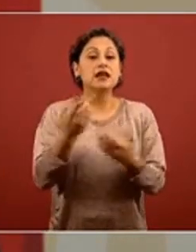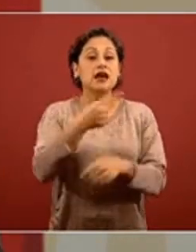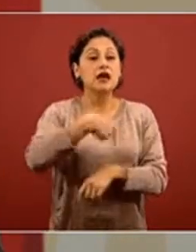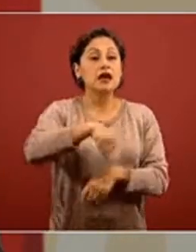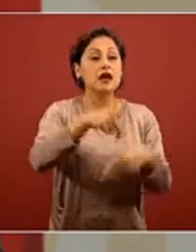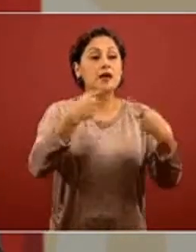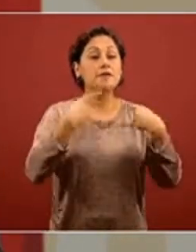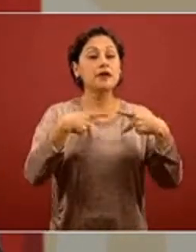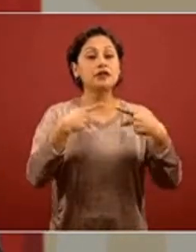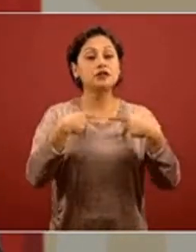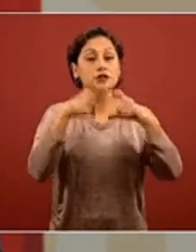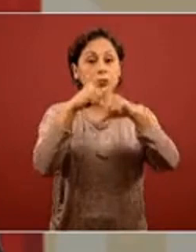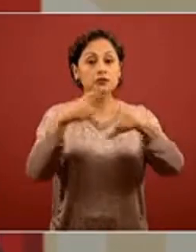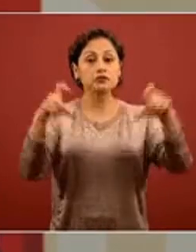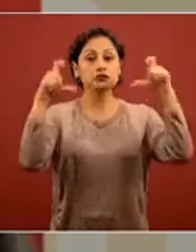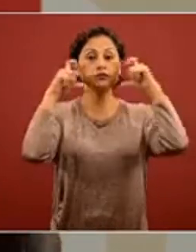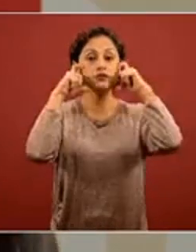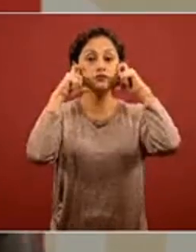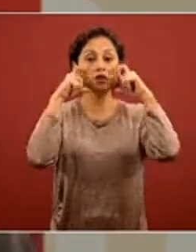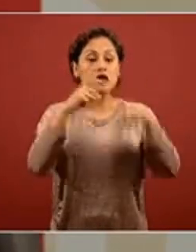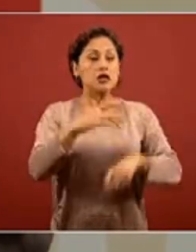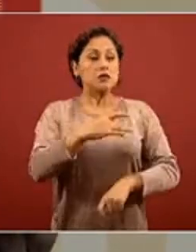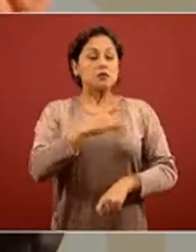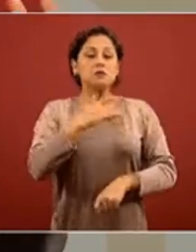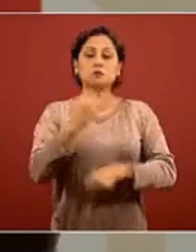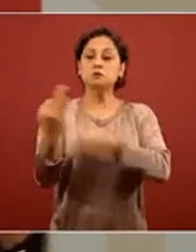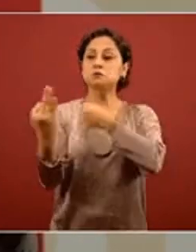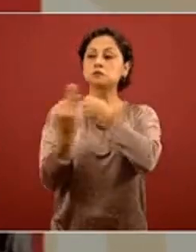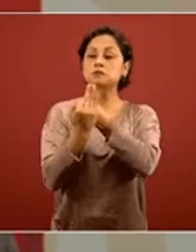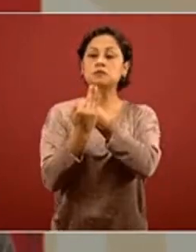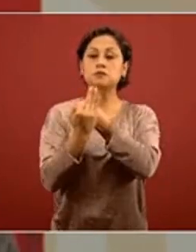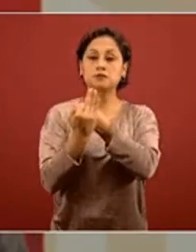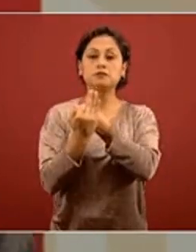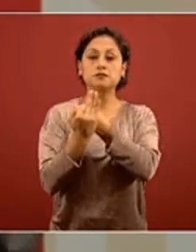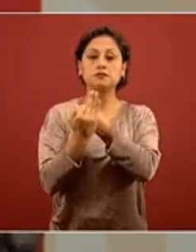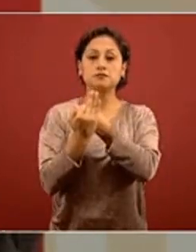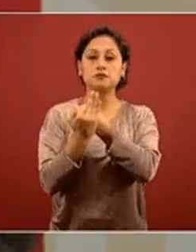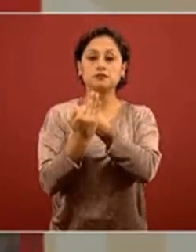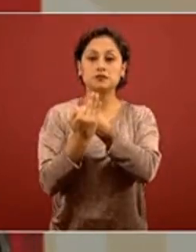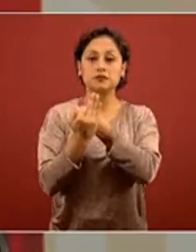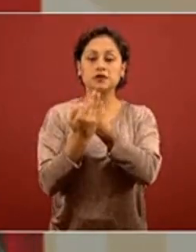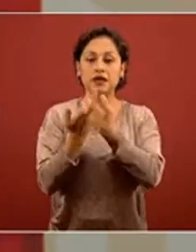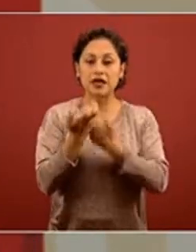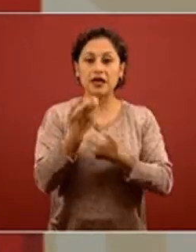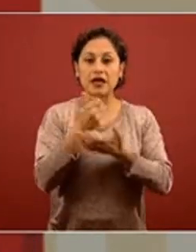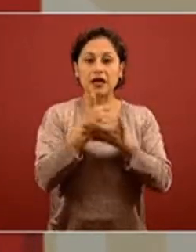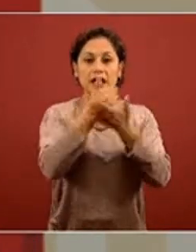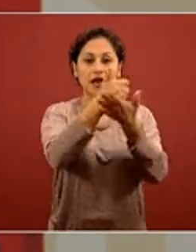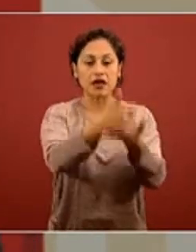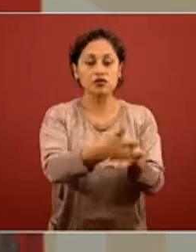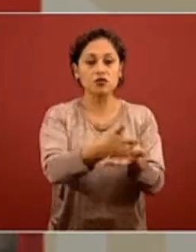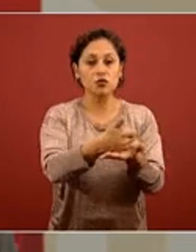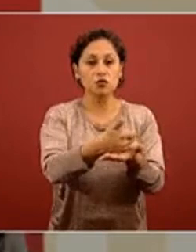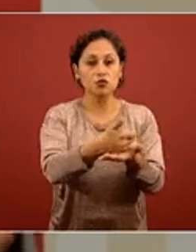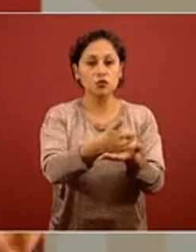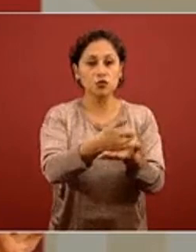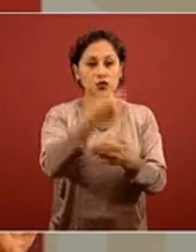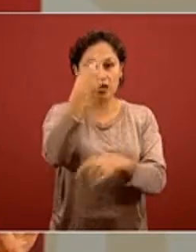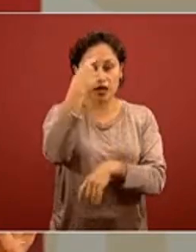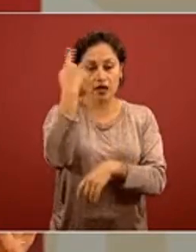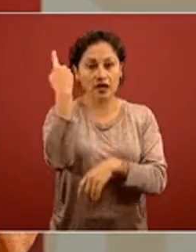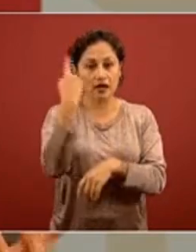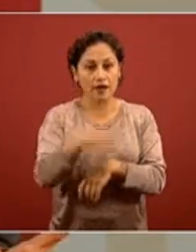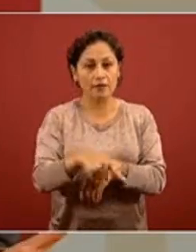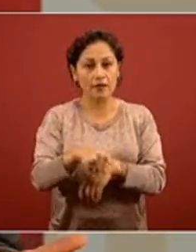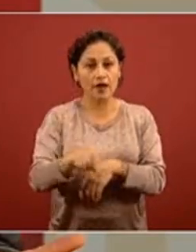un cubrebocas, y entonces empezar a disminuir su atención de otras